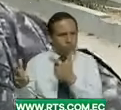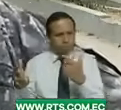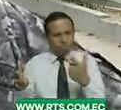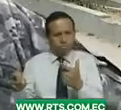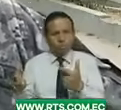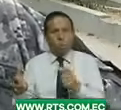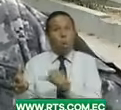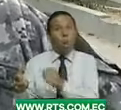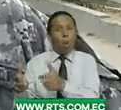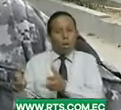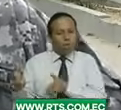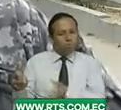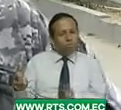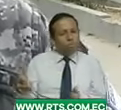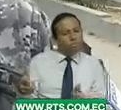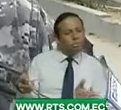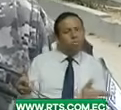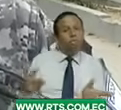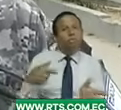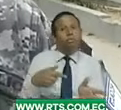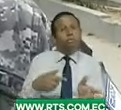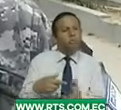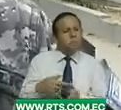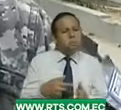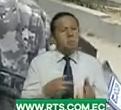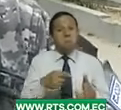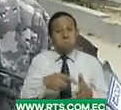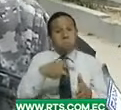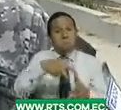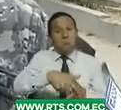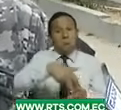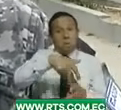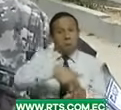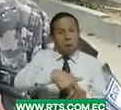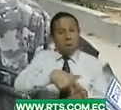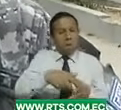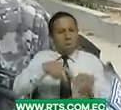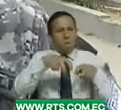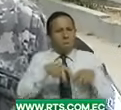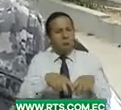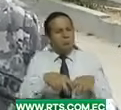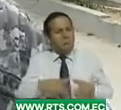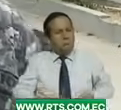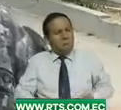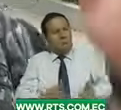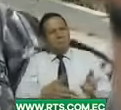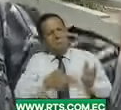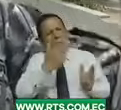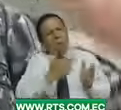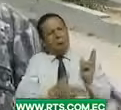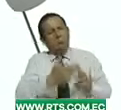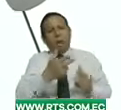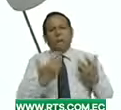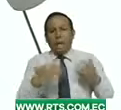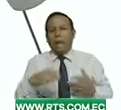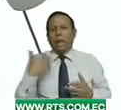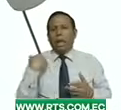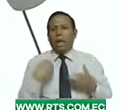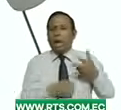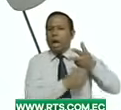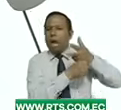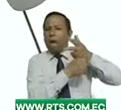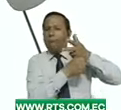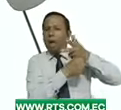justamente a la esquina del UPC. Y desde ahí, subido dentro de la motocicleta, procede a disparar. Tenemos una cámara